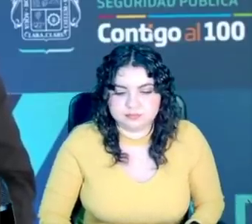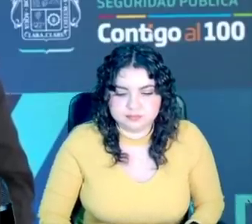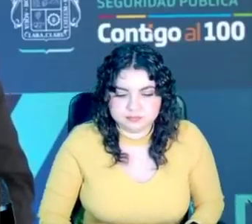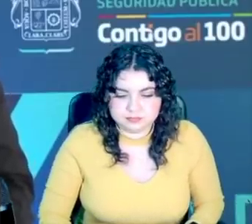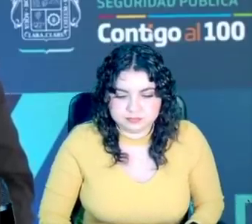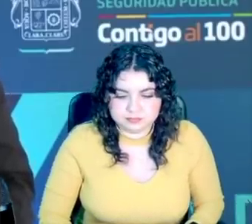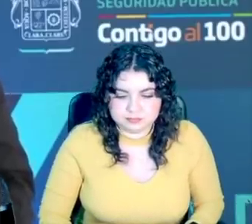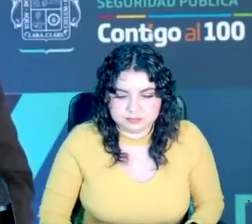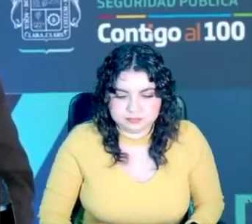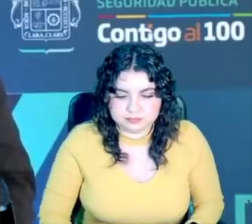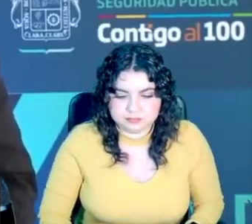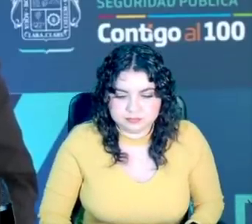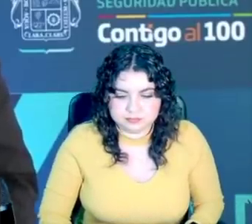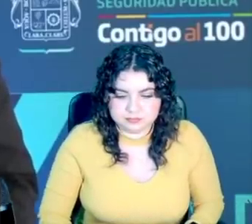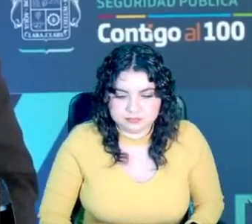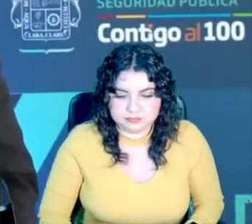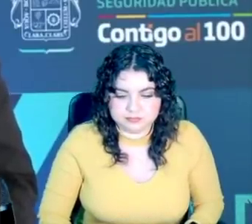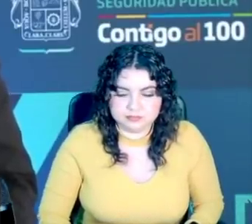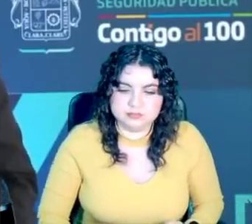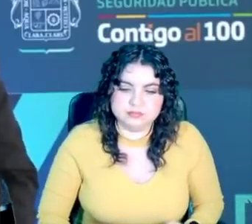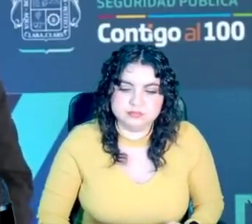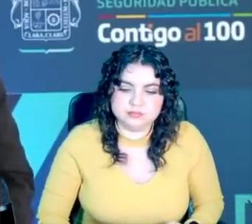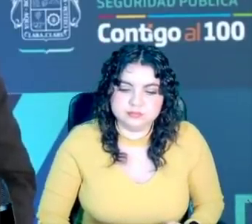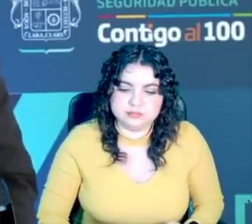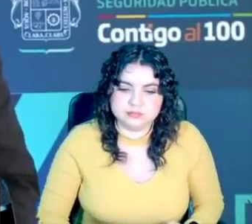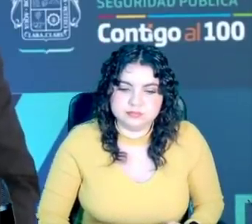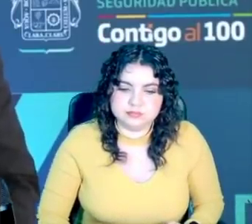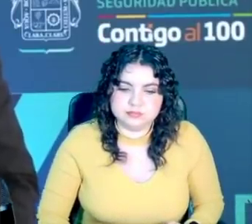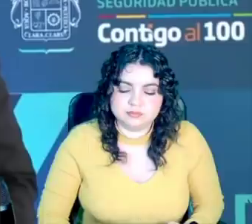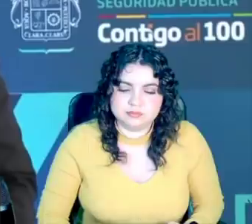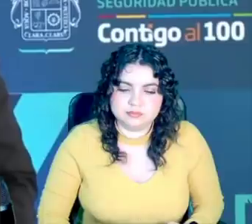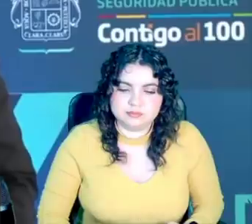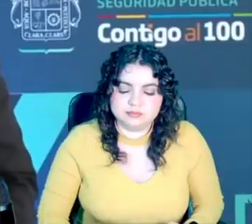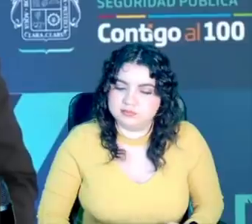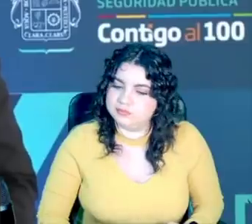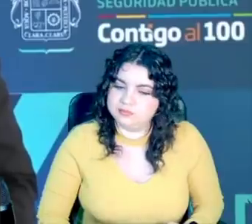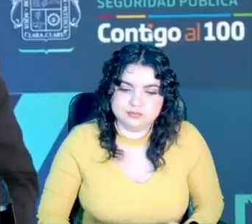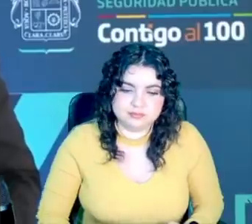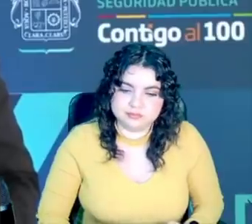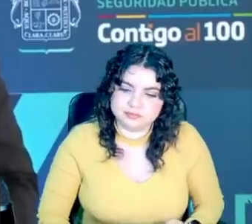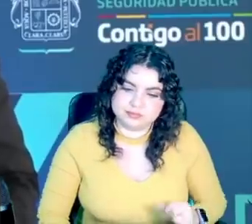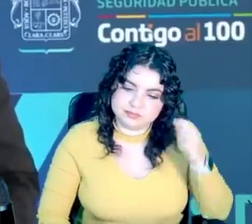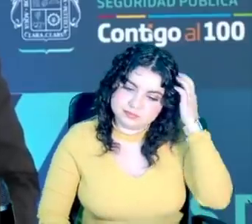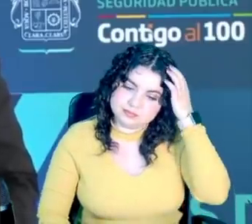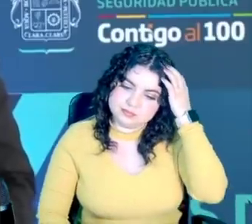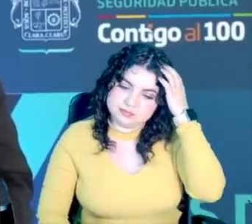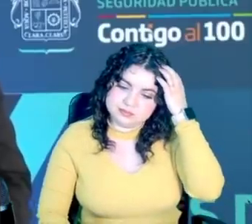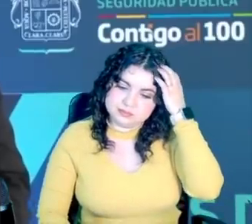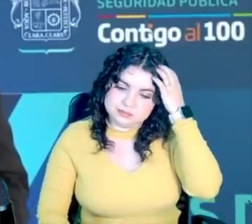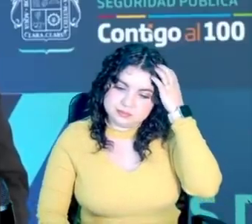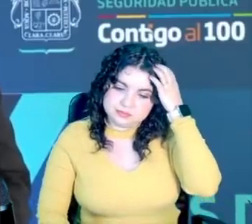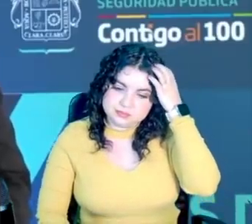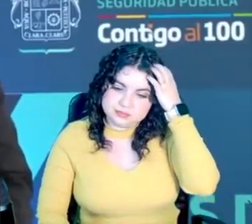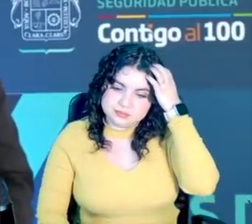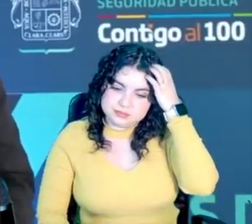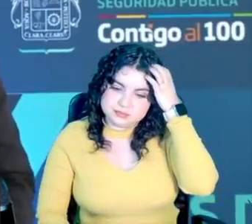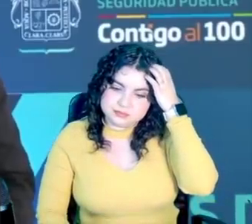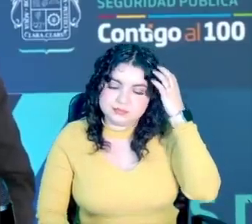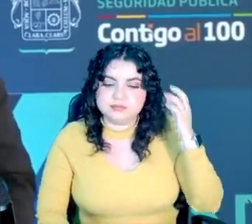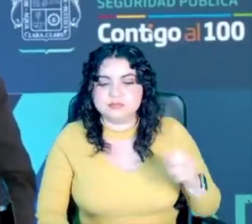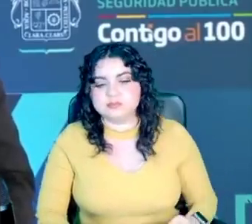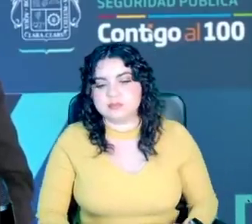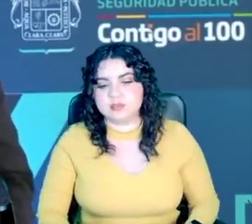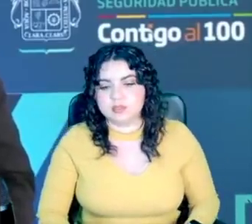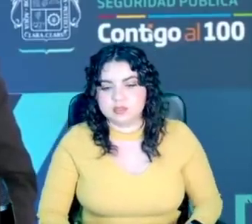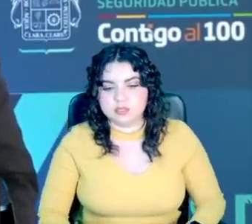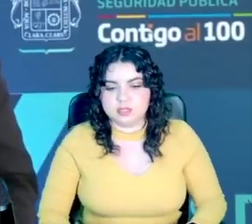gobernador del estado Martín Orozco Sandoval dar tranquilidad a la sociedad en este estado pujante y con metas claras de desarrollo. No es tarea